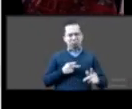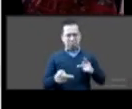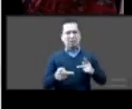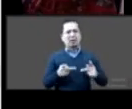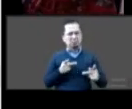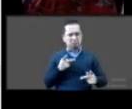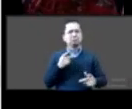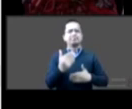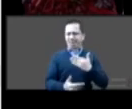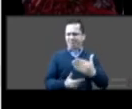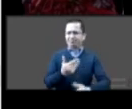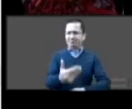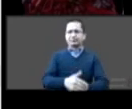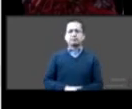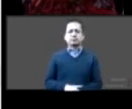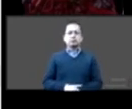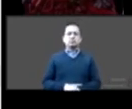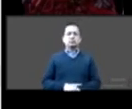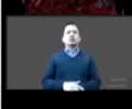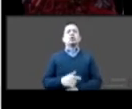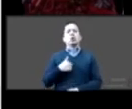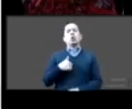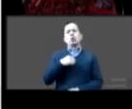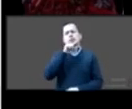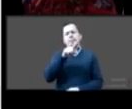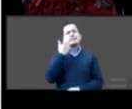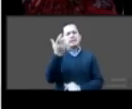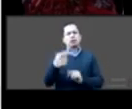les quiero dar algunos datos. La siguiente, por favor.